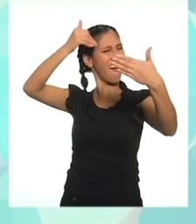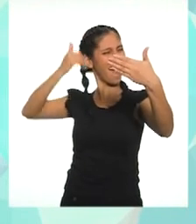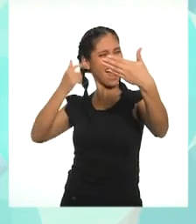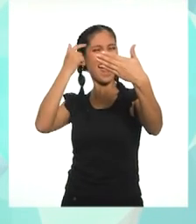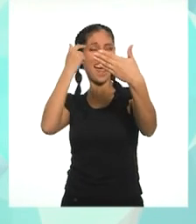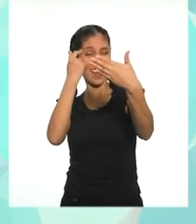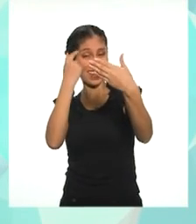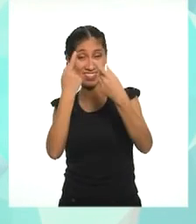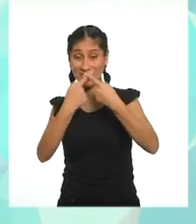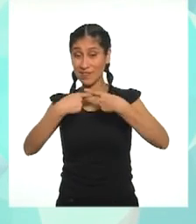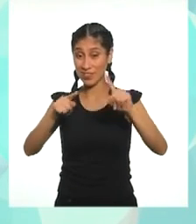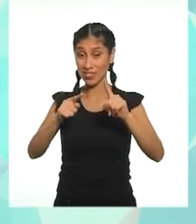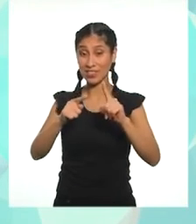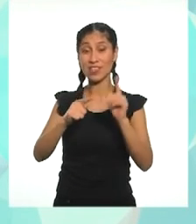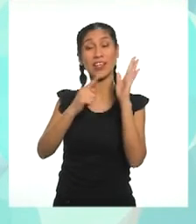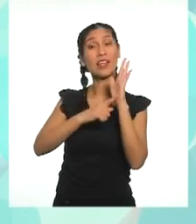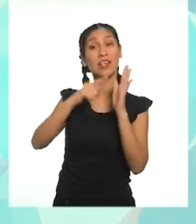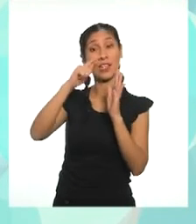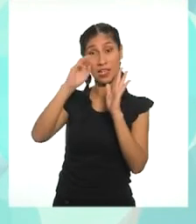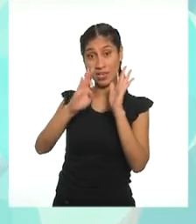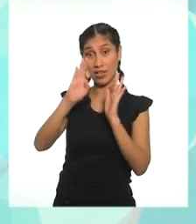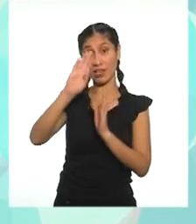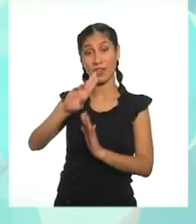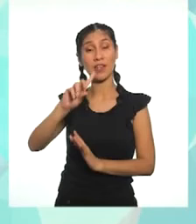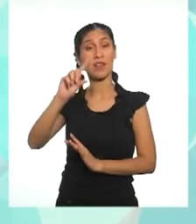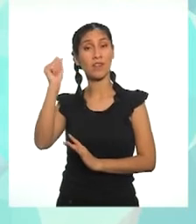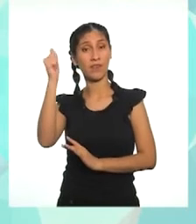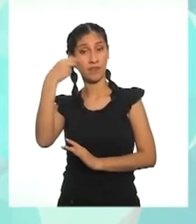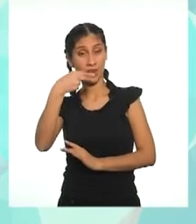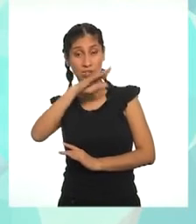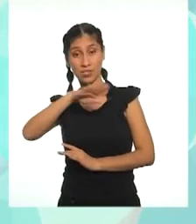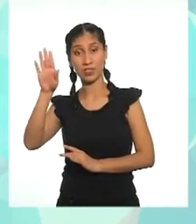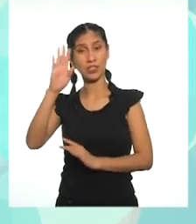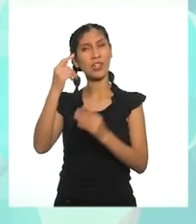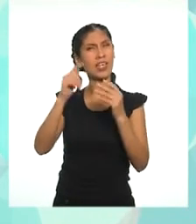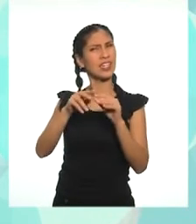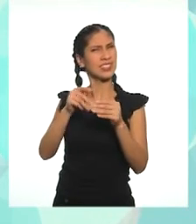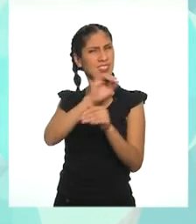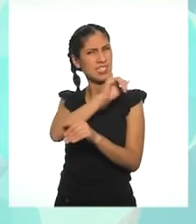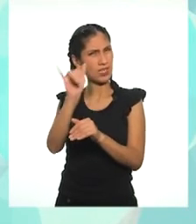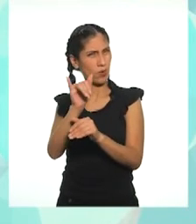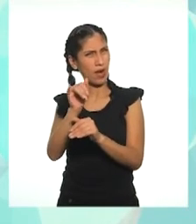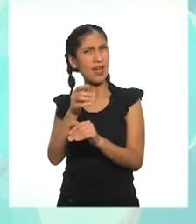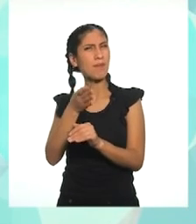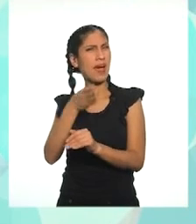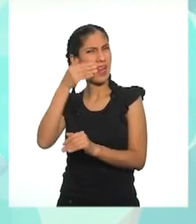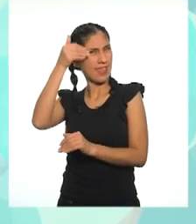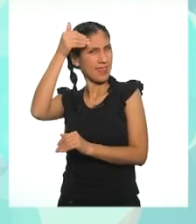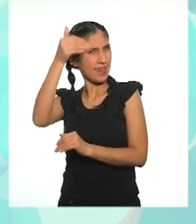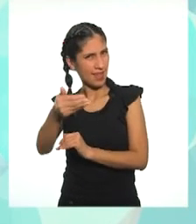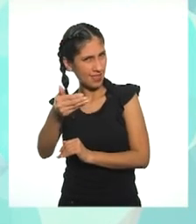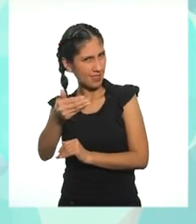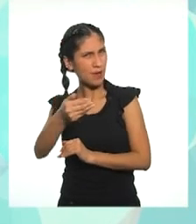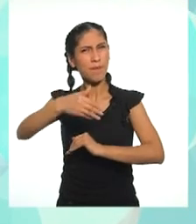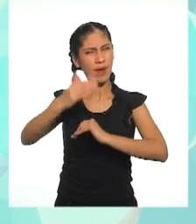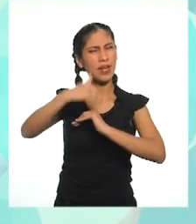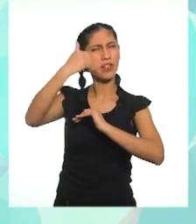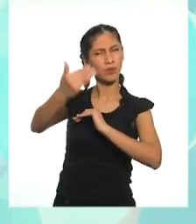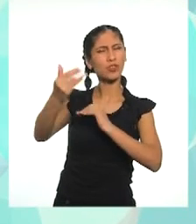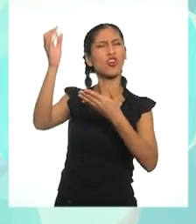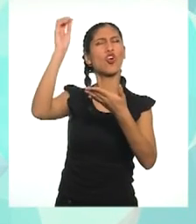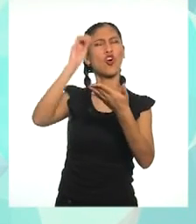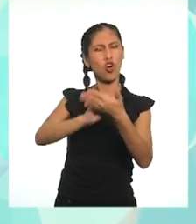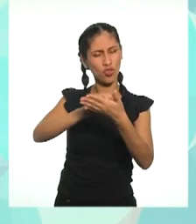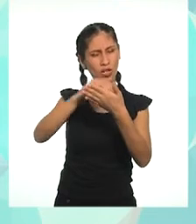cambio, la prolepsis o flash forward, en inglés, es un salto hacia adelante en el tiempo, para después retornar